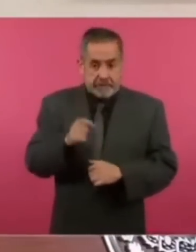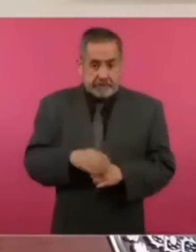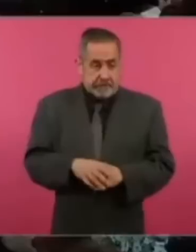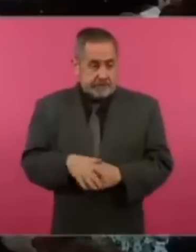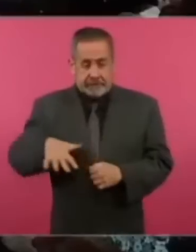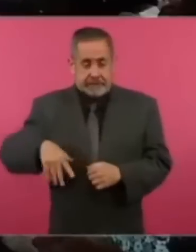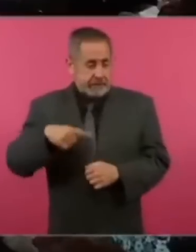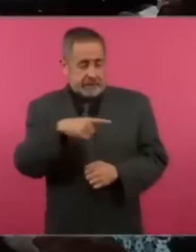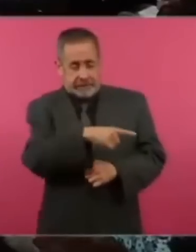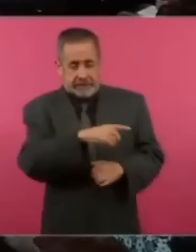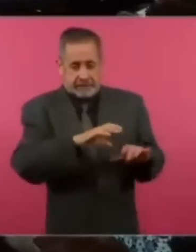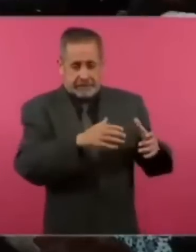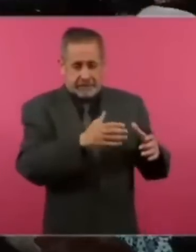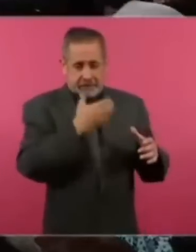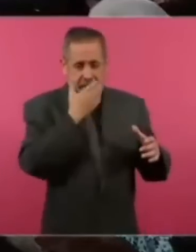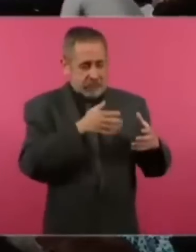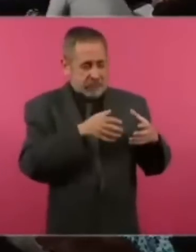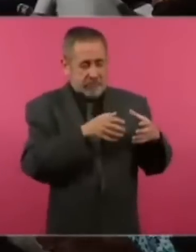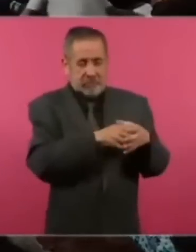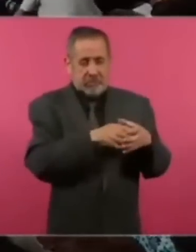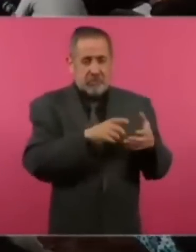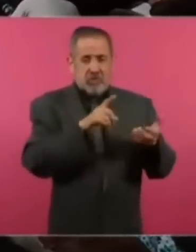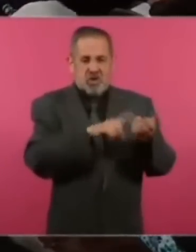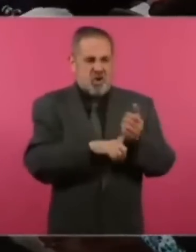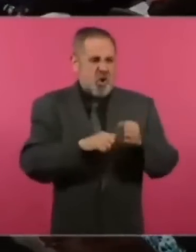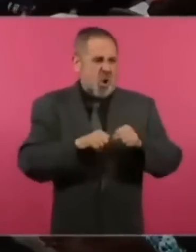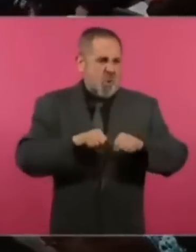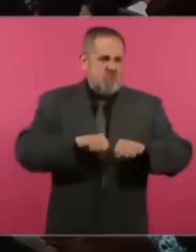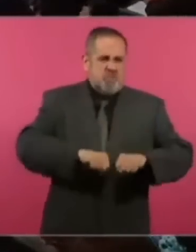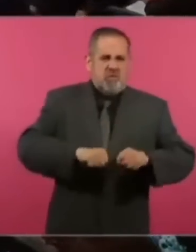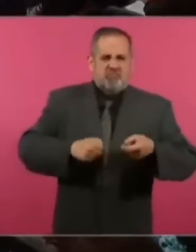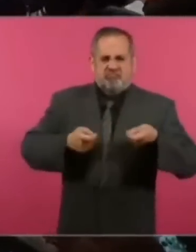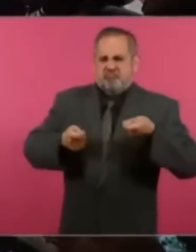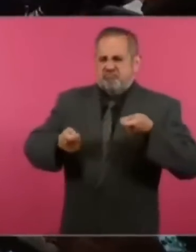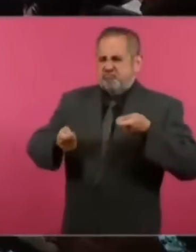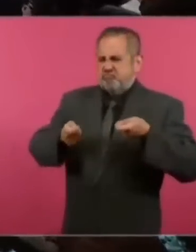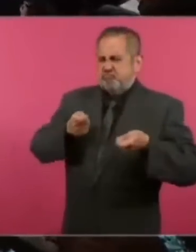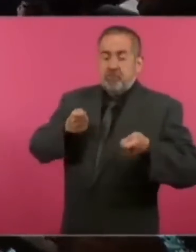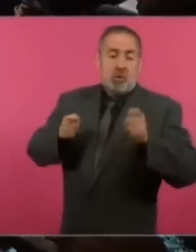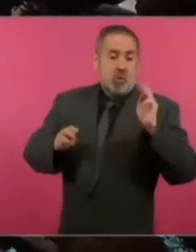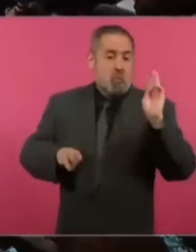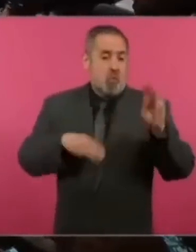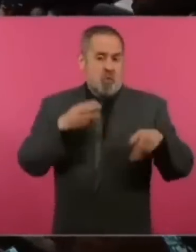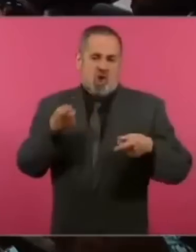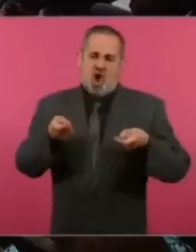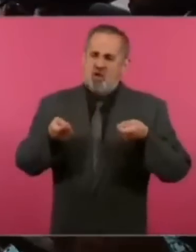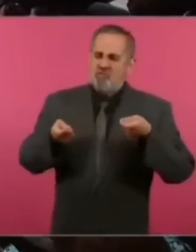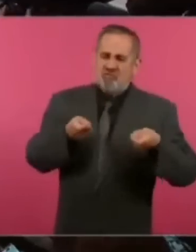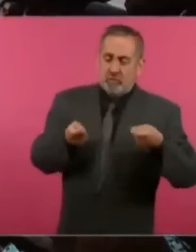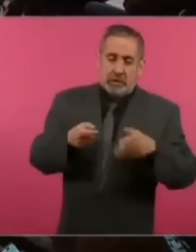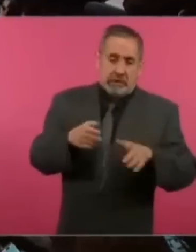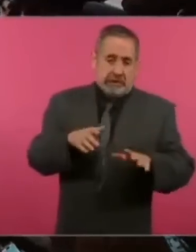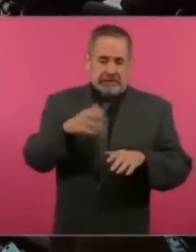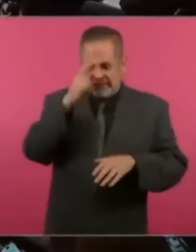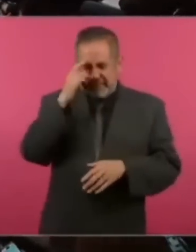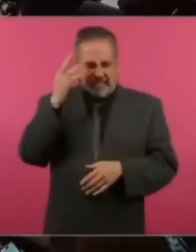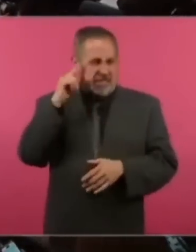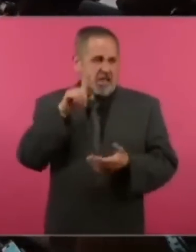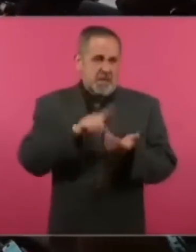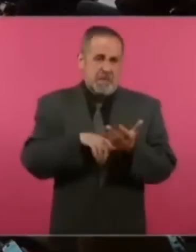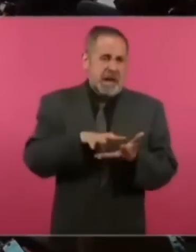estos conservadores cuando tenían más poder en el mundo, cuando estaba en su apogeo